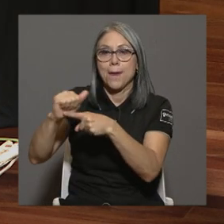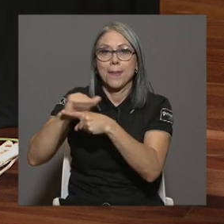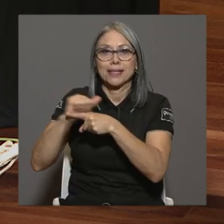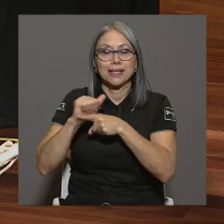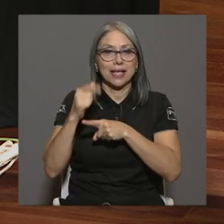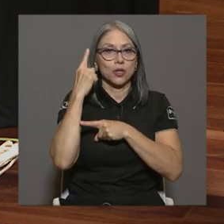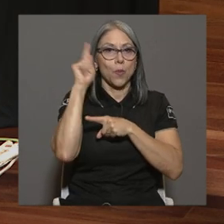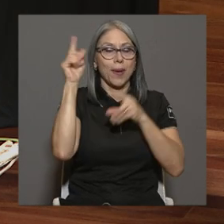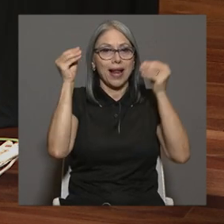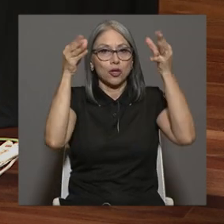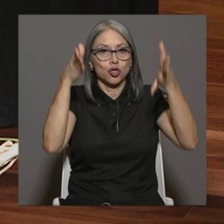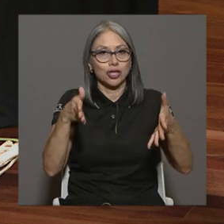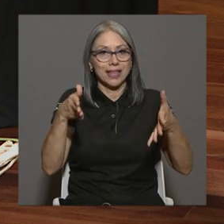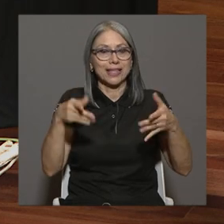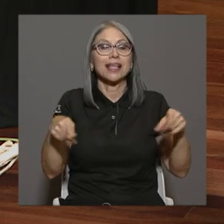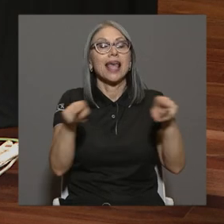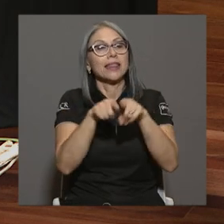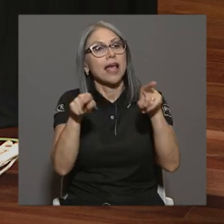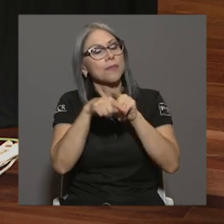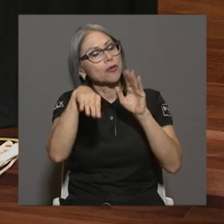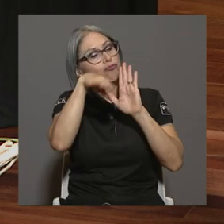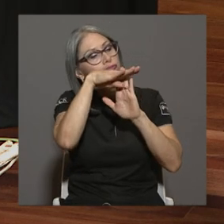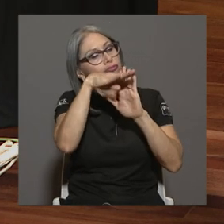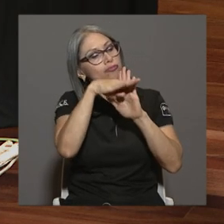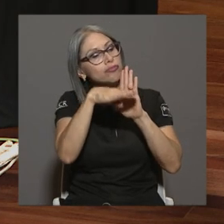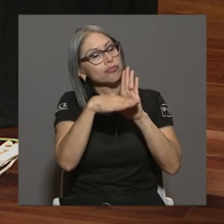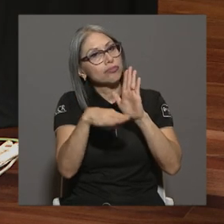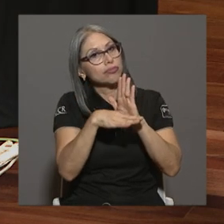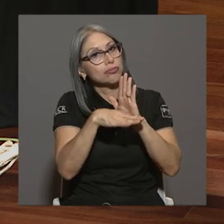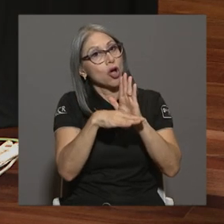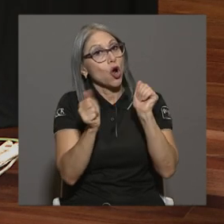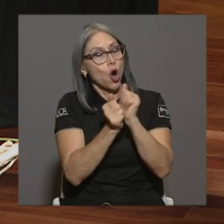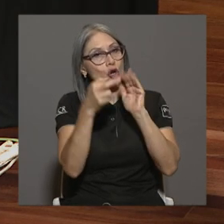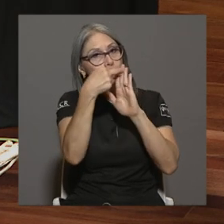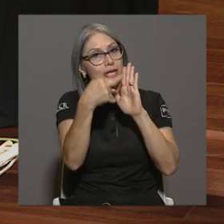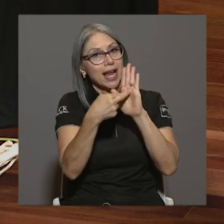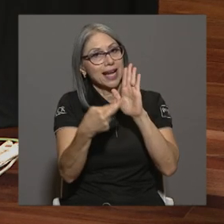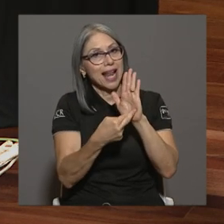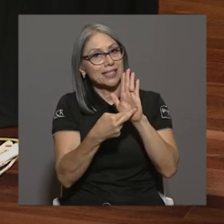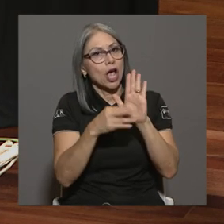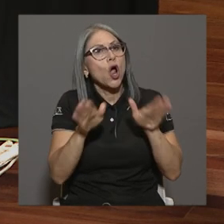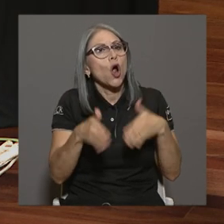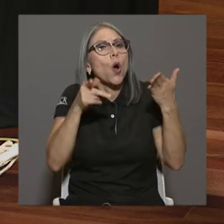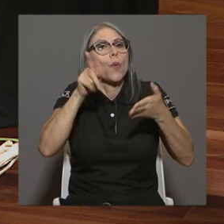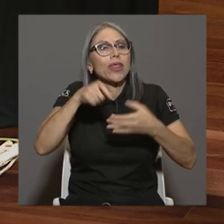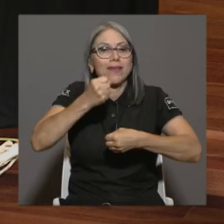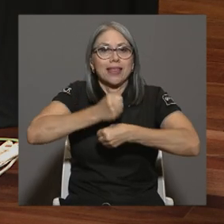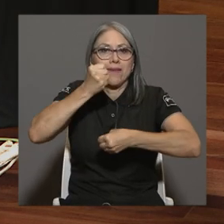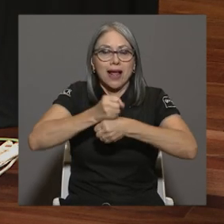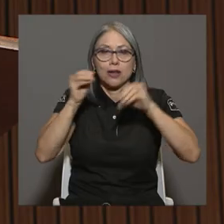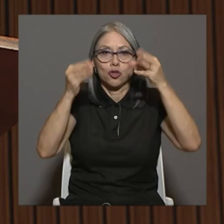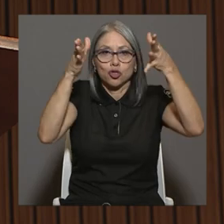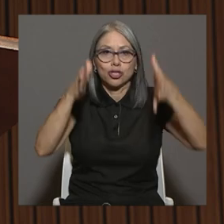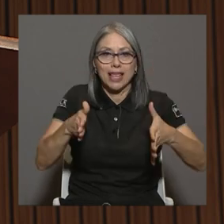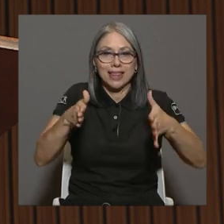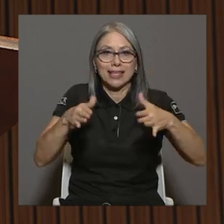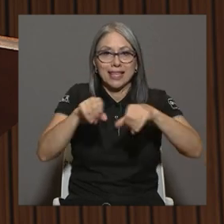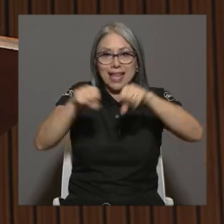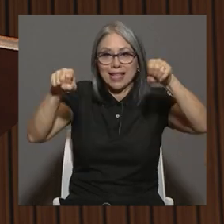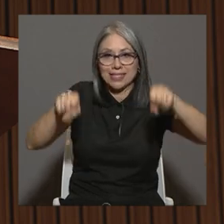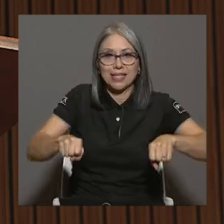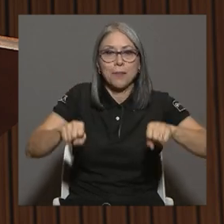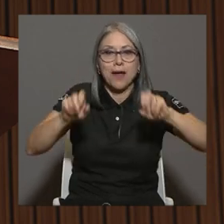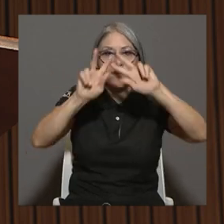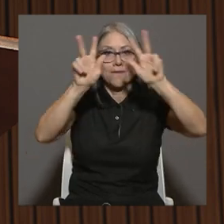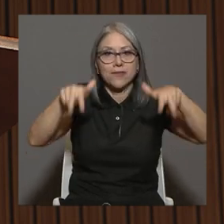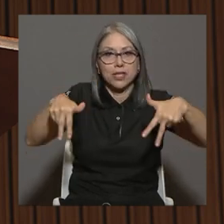docentes, así como lineamientos que regulan la función docente en los entornos virtuales. Entre